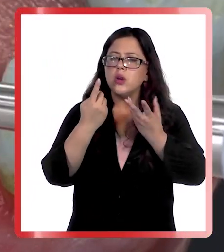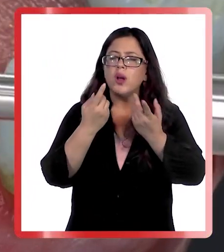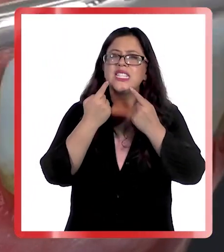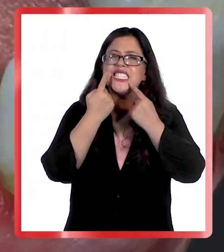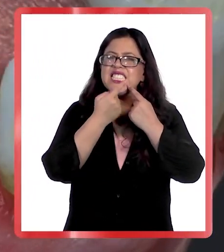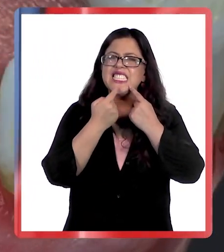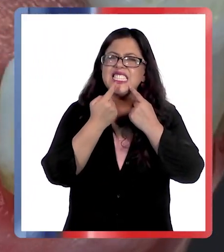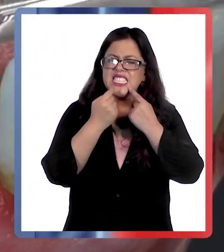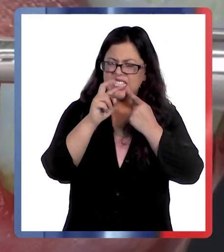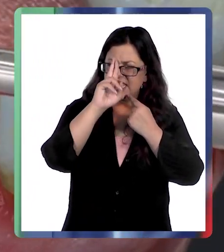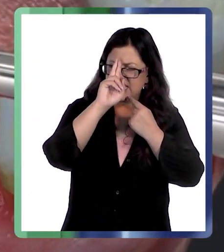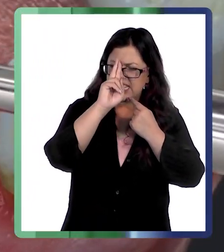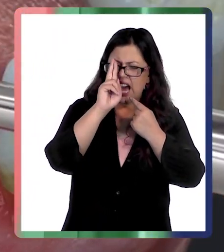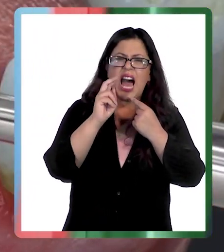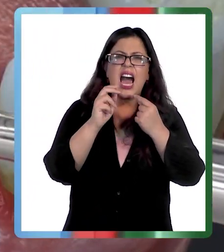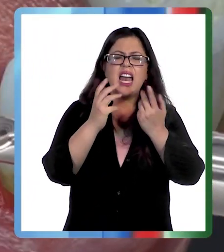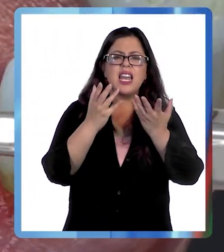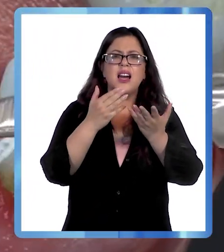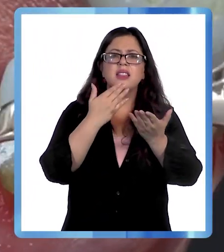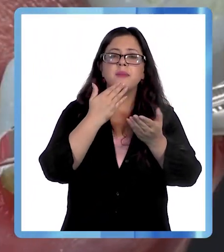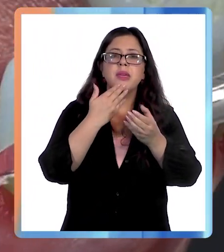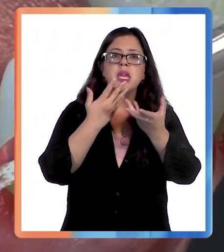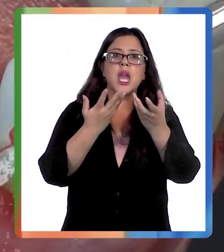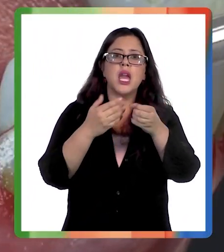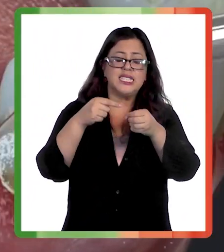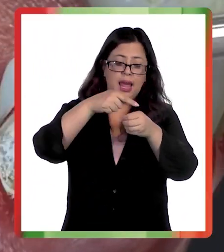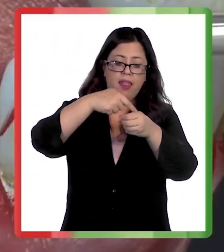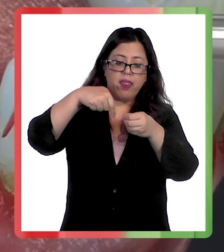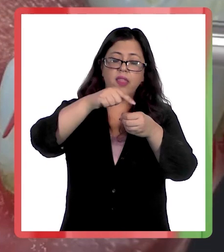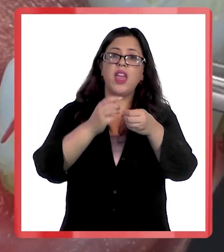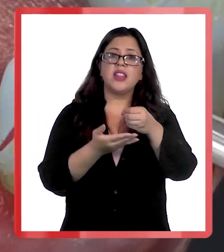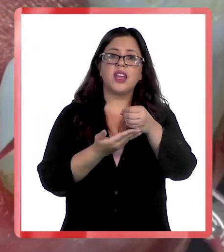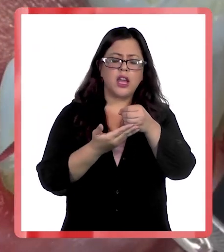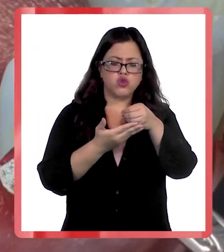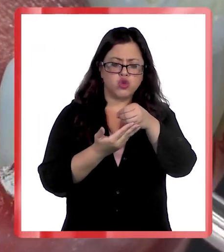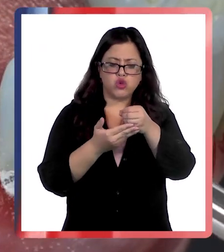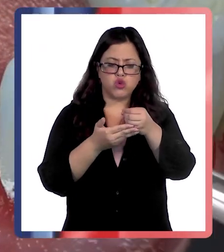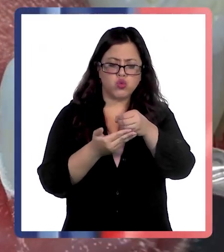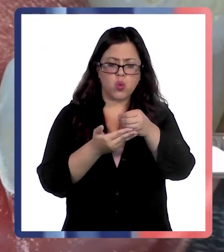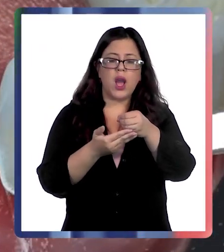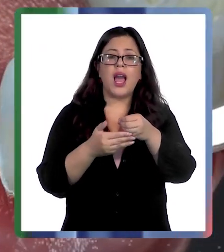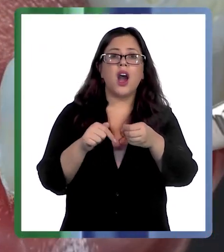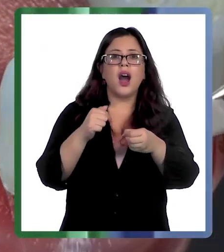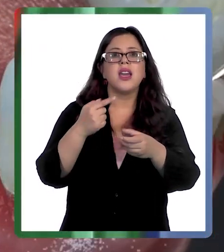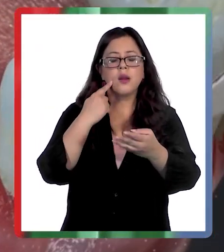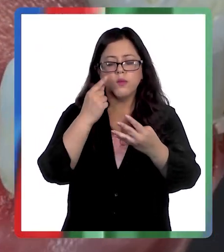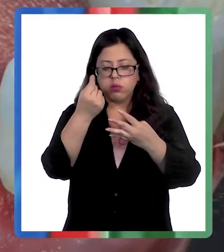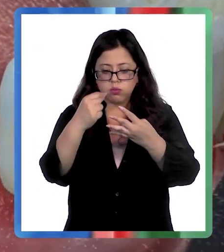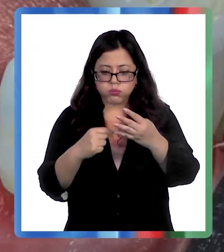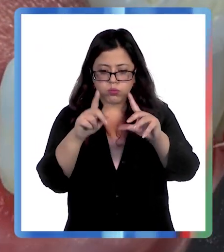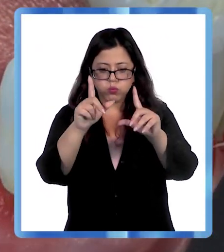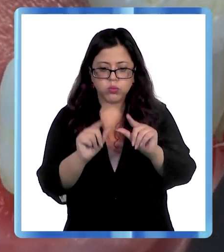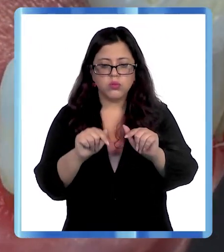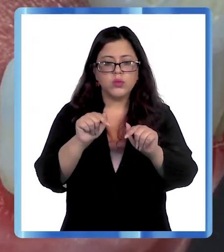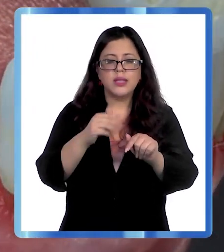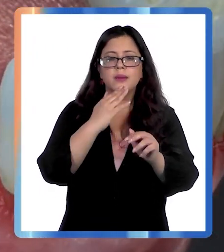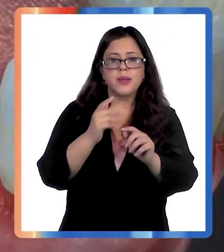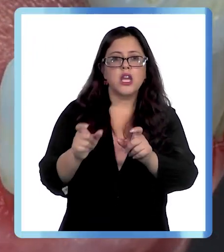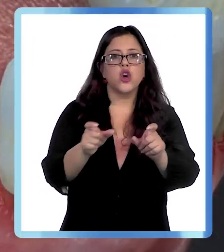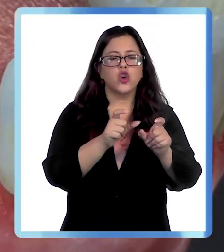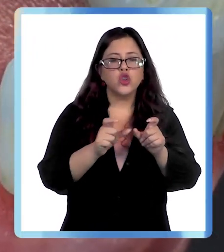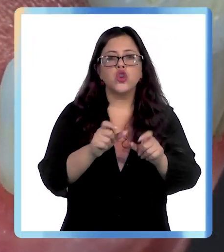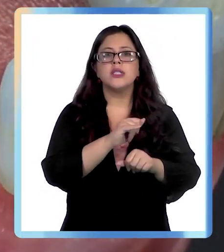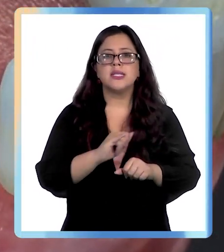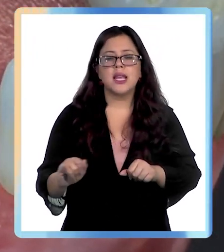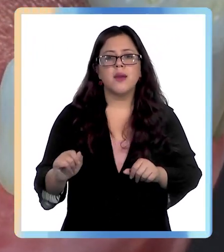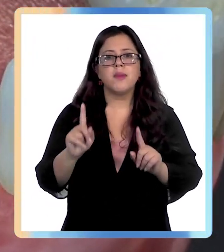encías retraídas doctor tengo entes sueltos en general se diagnostica poco entonces ahí también